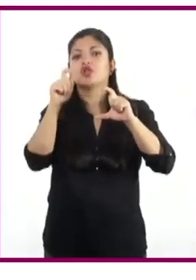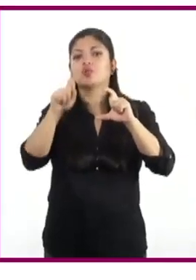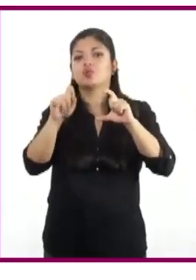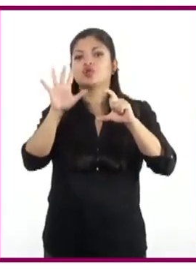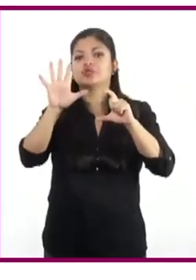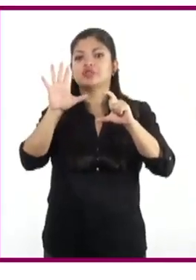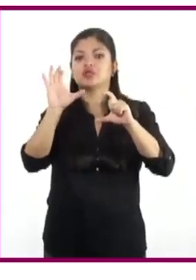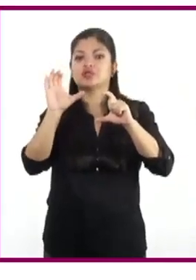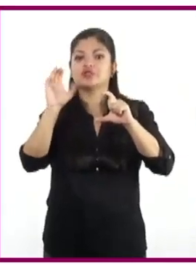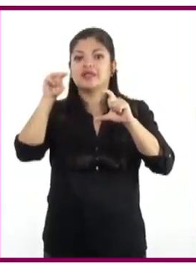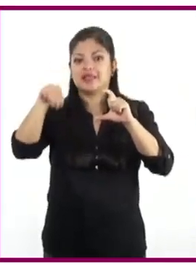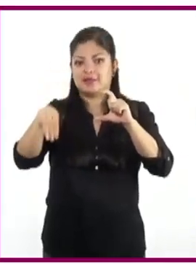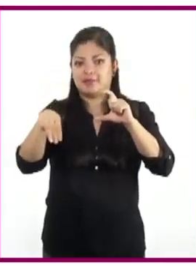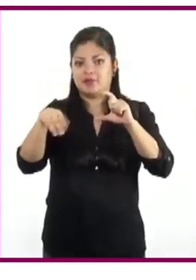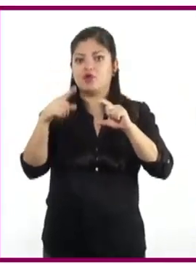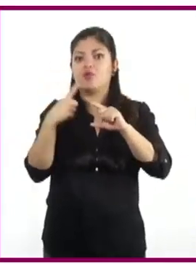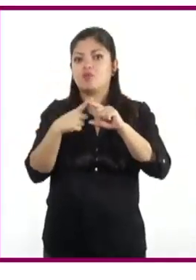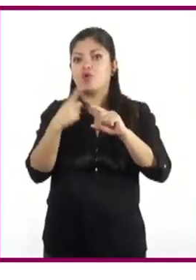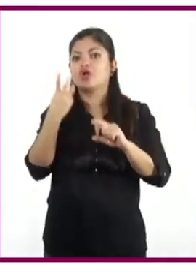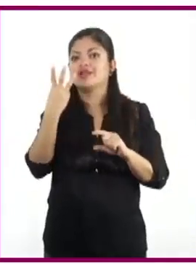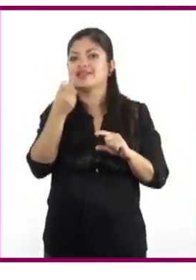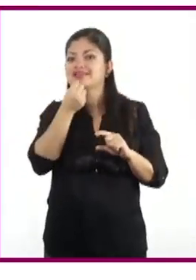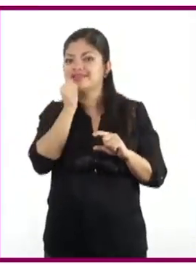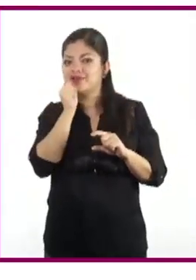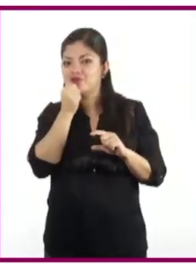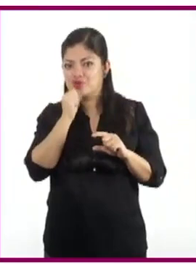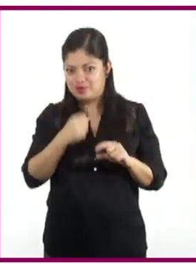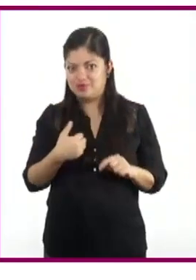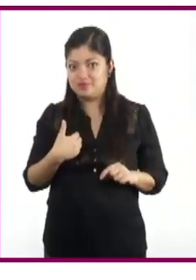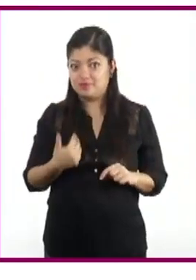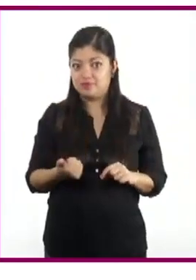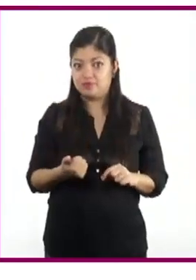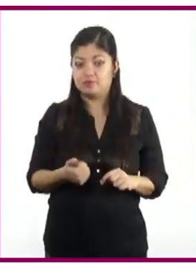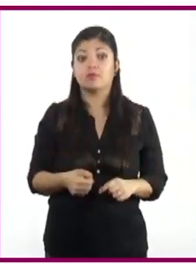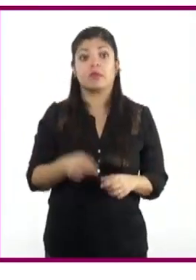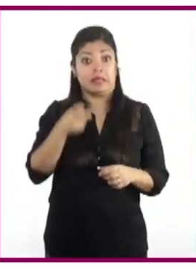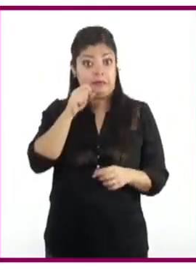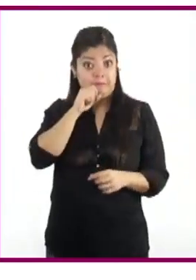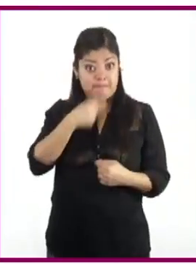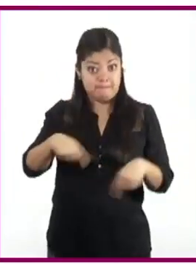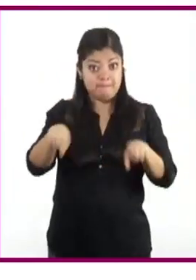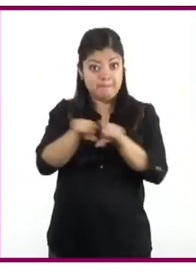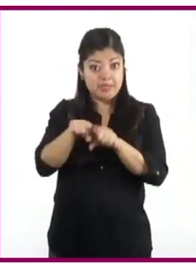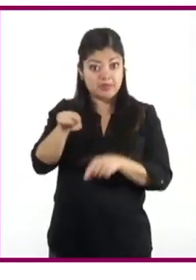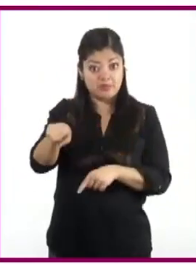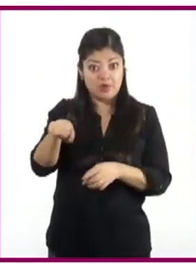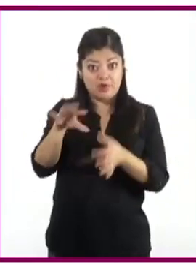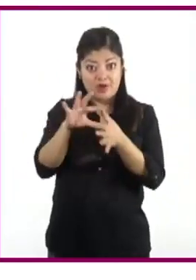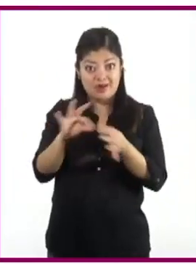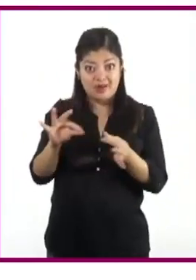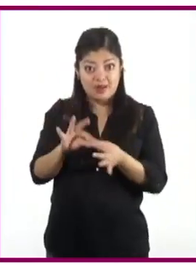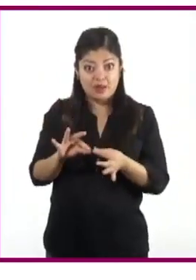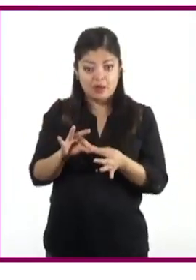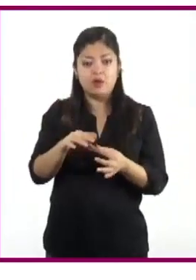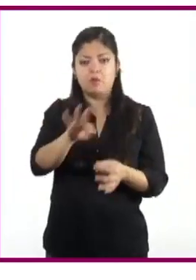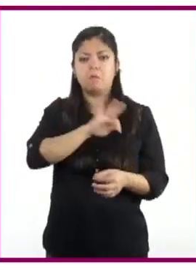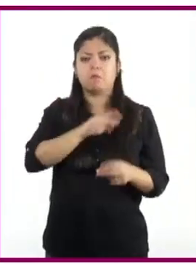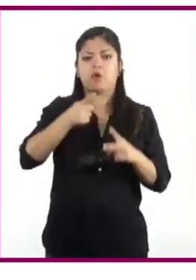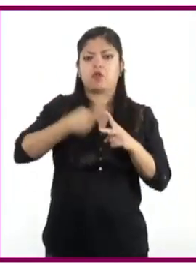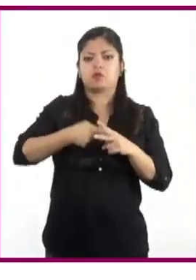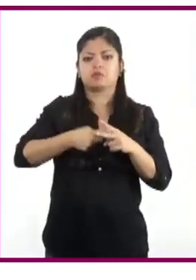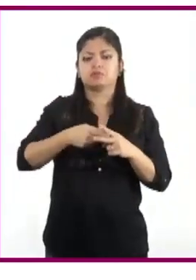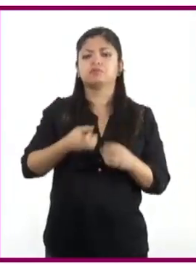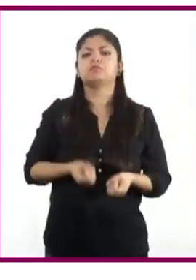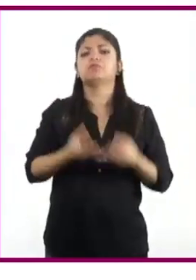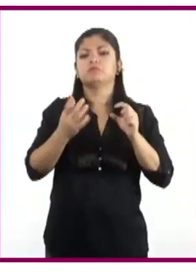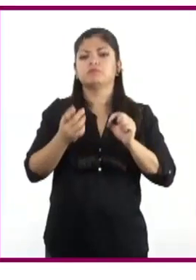4.5 centímetros de altura. Repitiendo este procedimiento, se puede calcular la